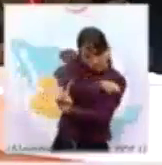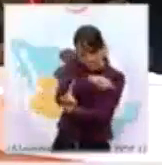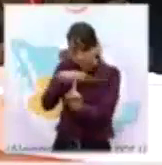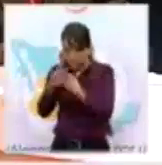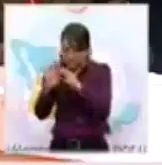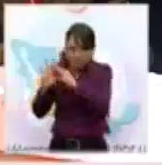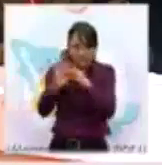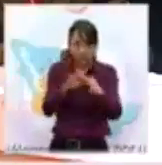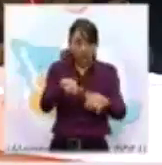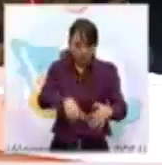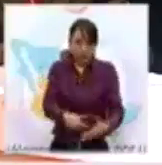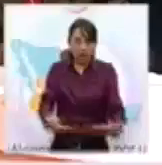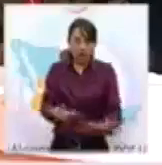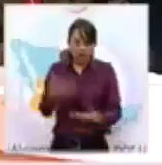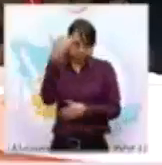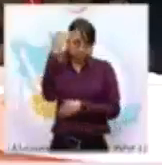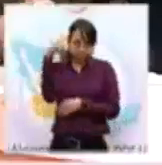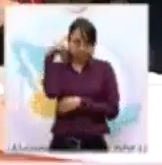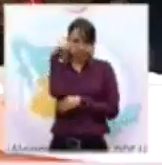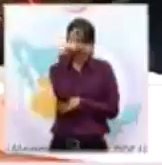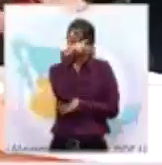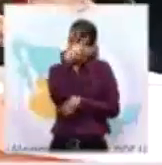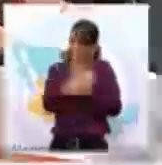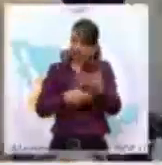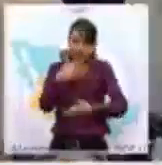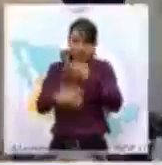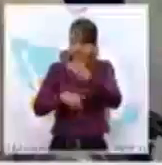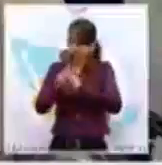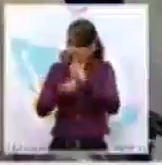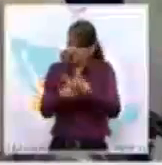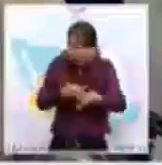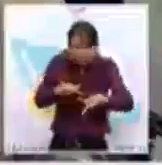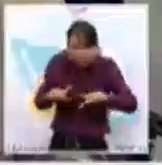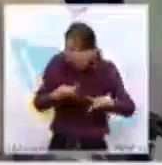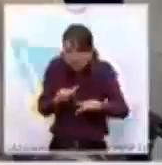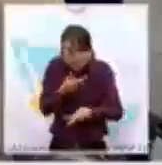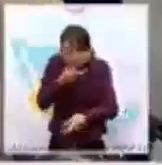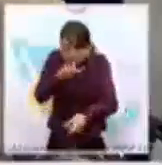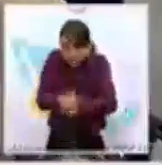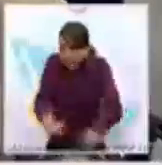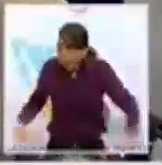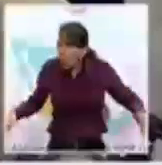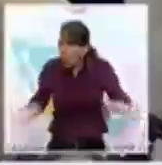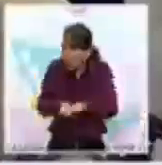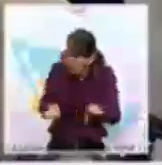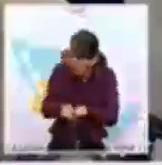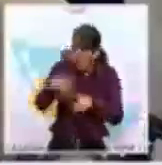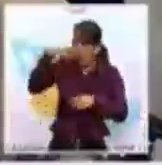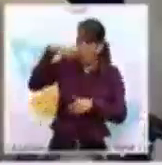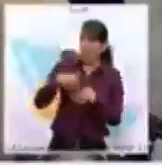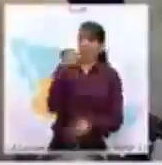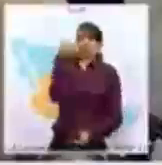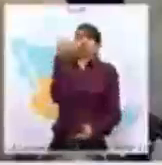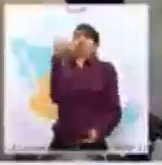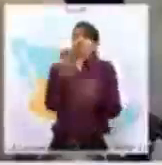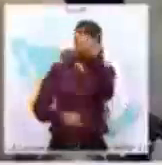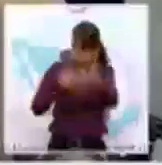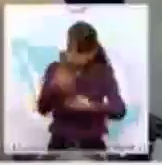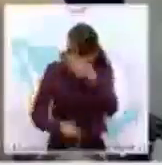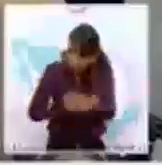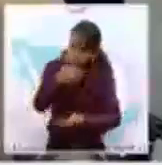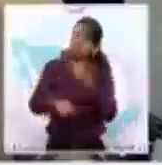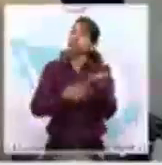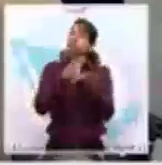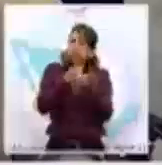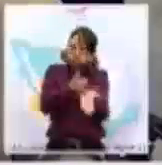una política o políticas públicas o nuevos modelos de desarrollo social, de desarrollo